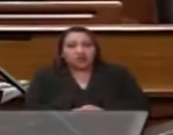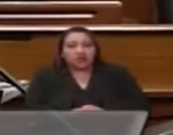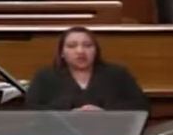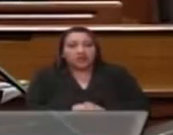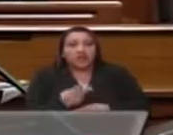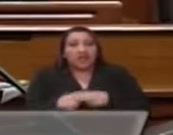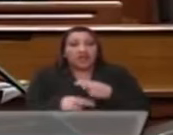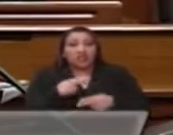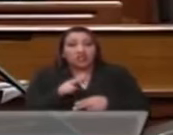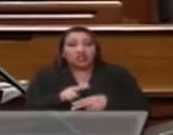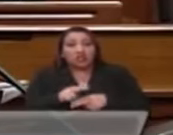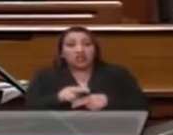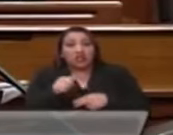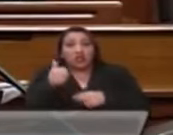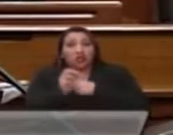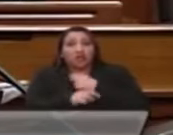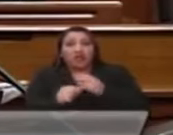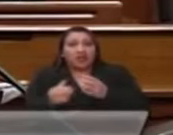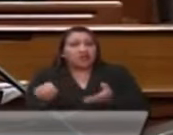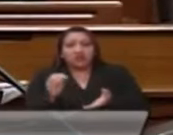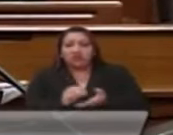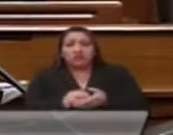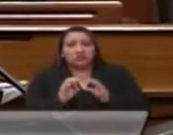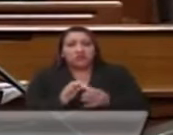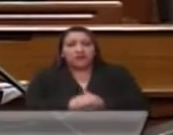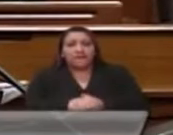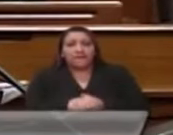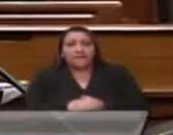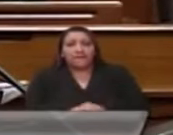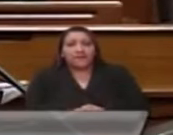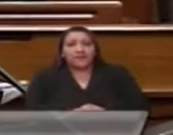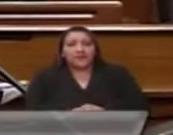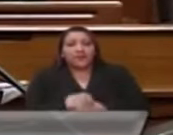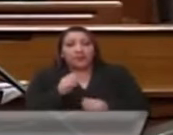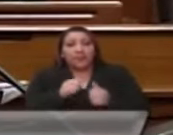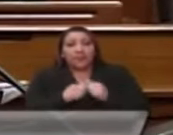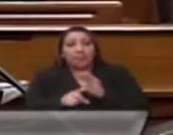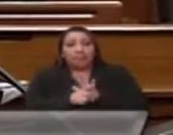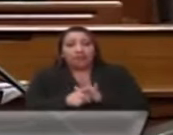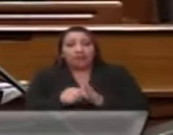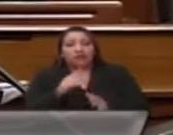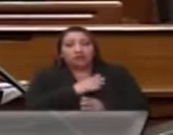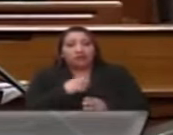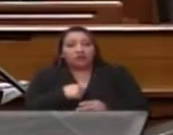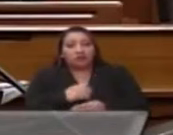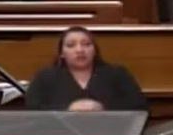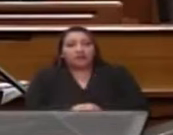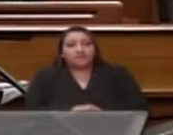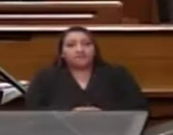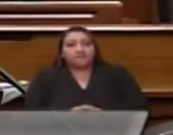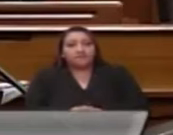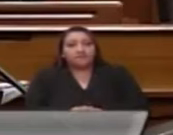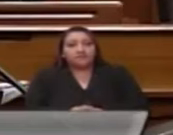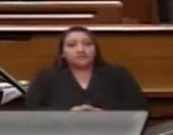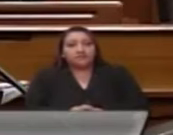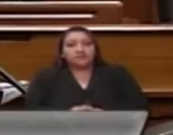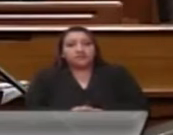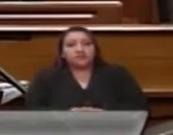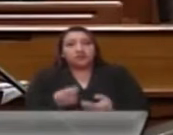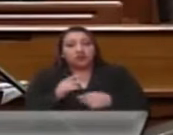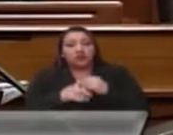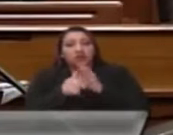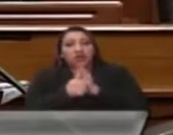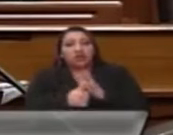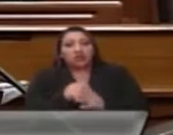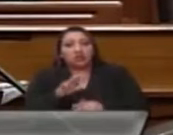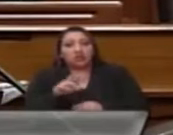que la nacionalidad extranjera está sujeta a lo que disponga la legislación del Estado respectivo. De conformidad con el